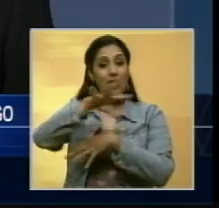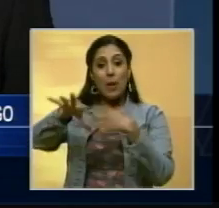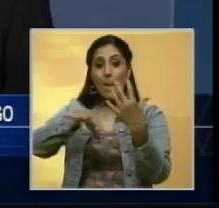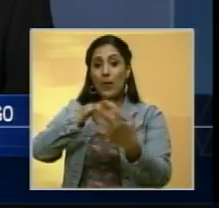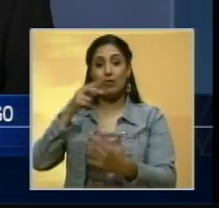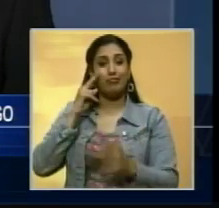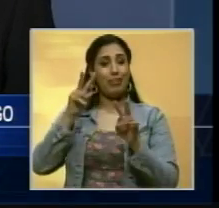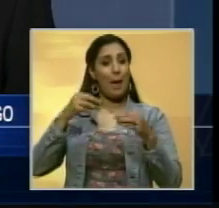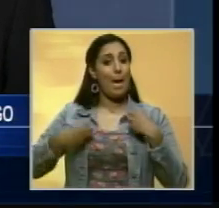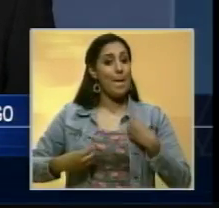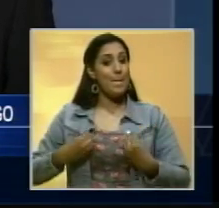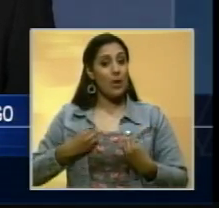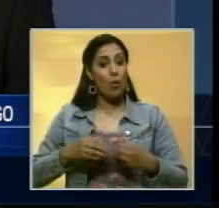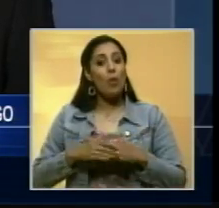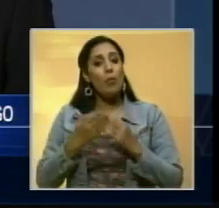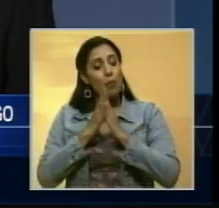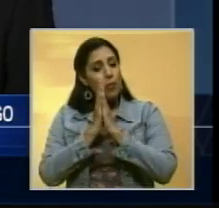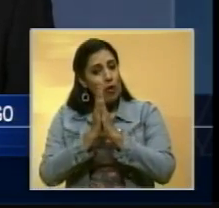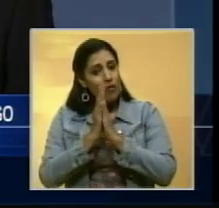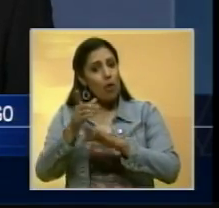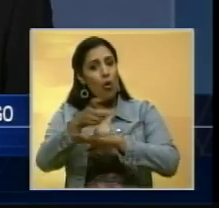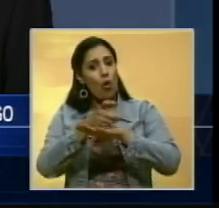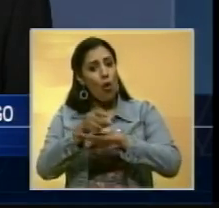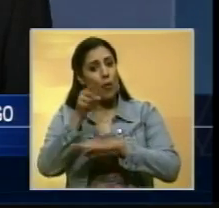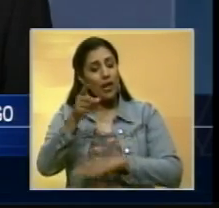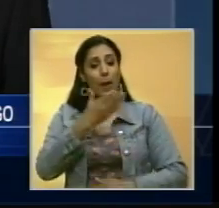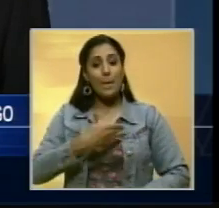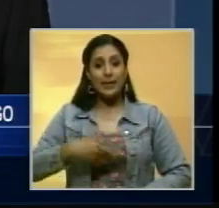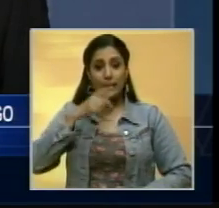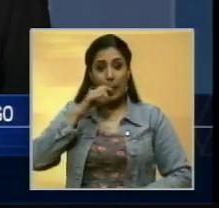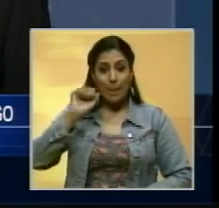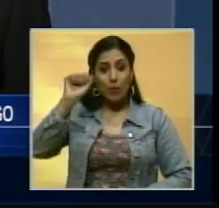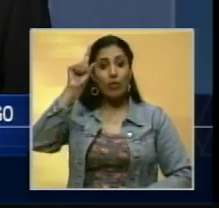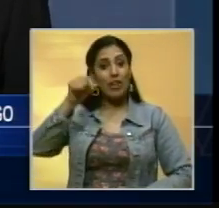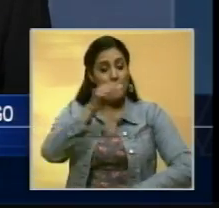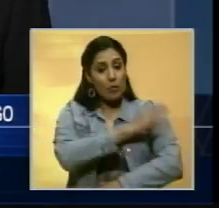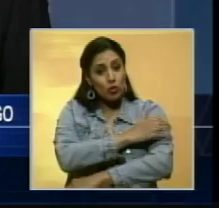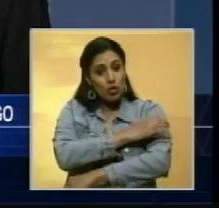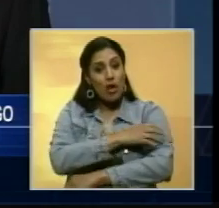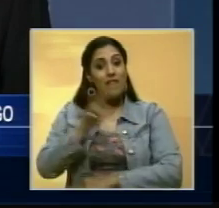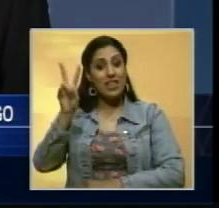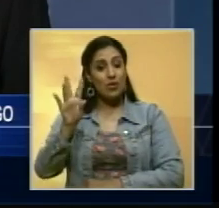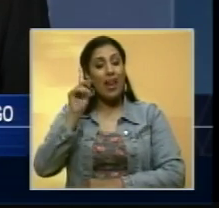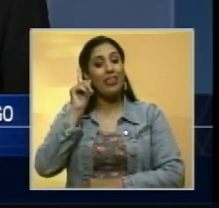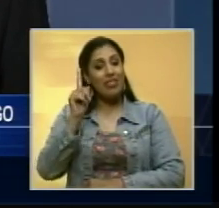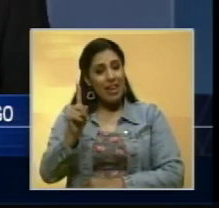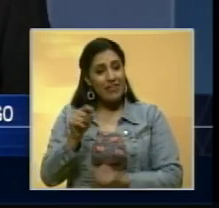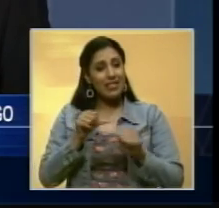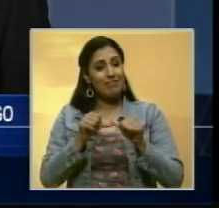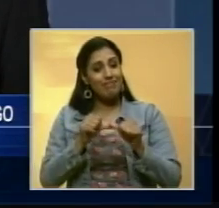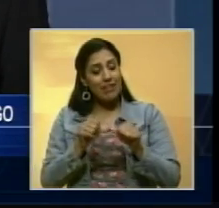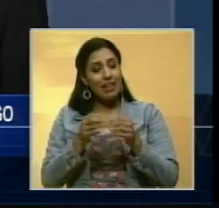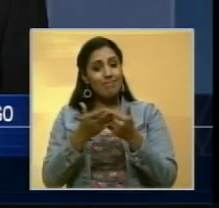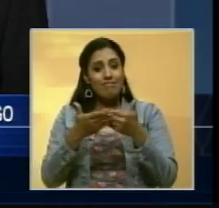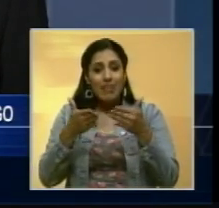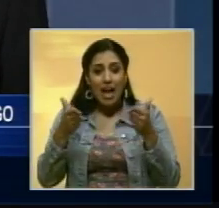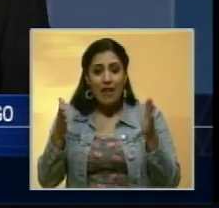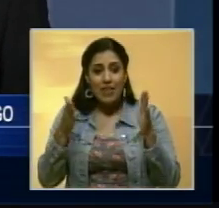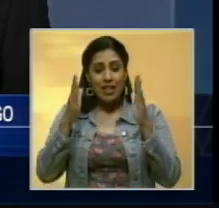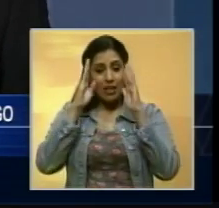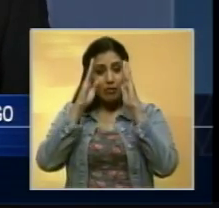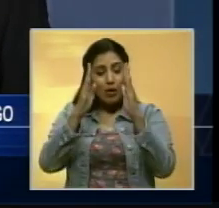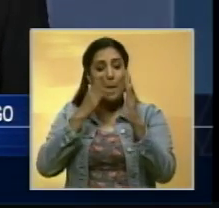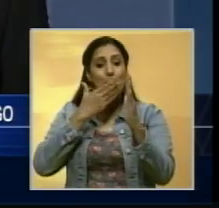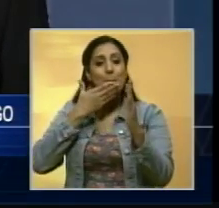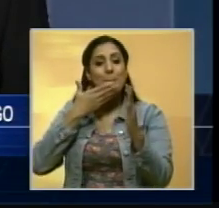y preocupantes, por lo que pidió al gobierno del presidente Maduro y a la oposición venezolana que mantengan abiertas las vías que